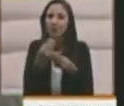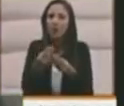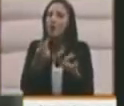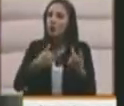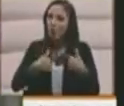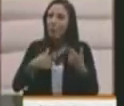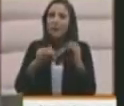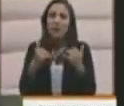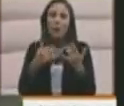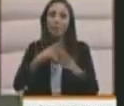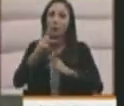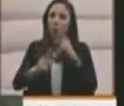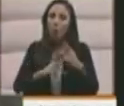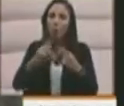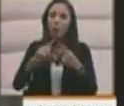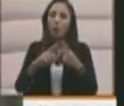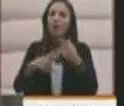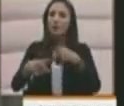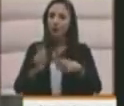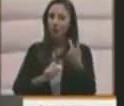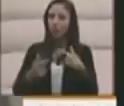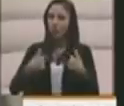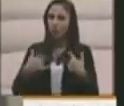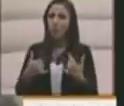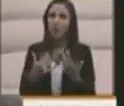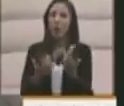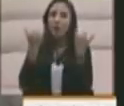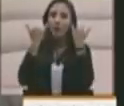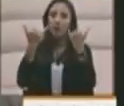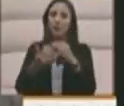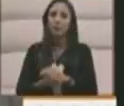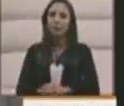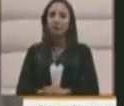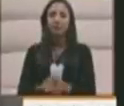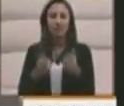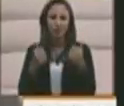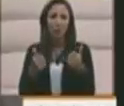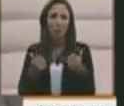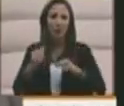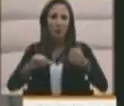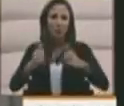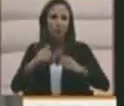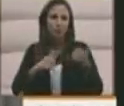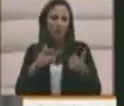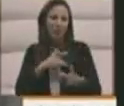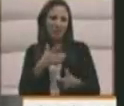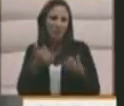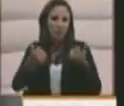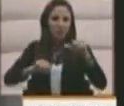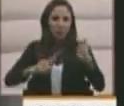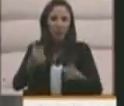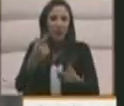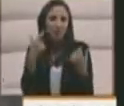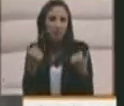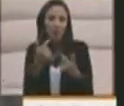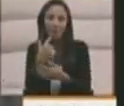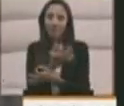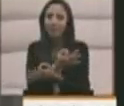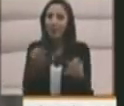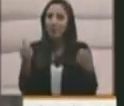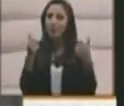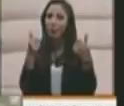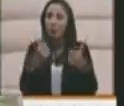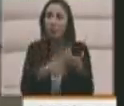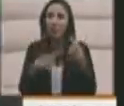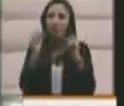es la estrategia que estamos tomando. ¿Y qué tal, qué te dice la gente acerca de la feria? Todo perfecto,